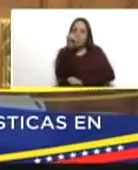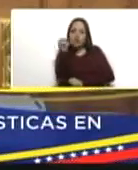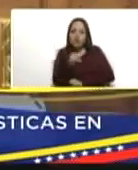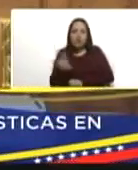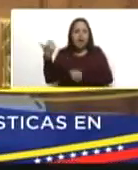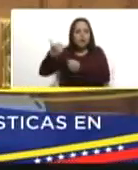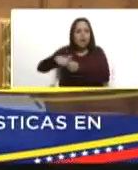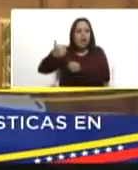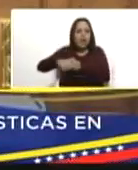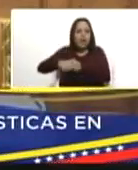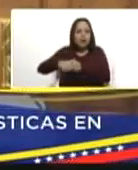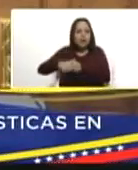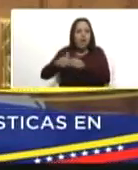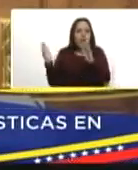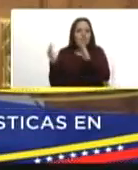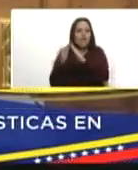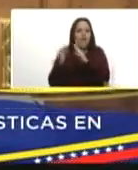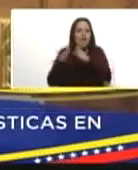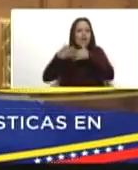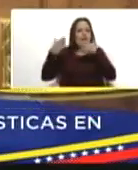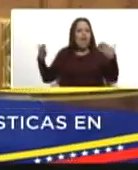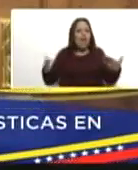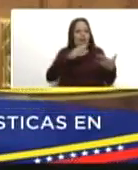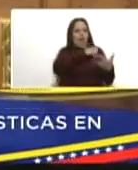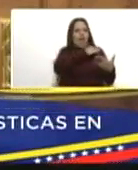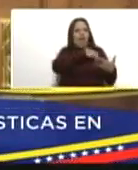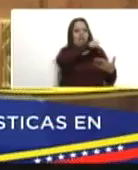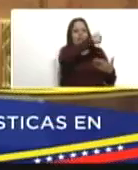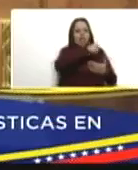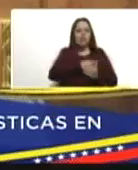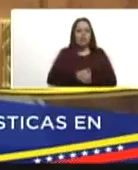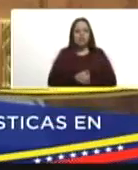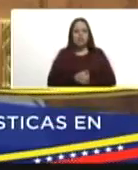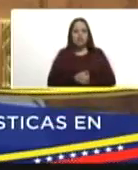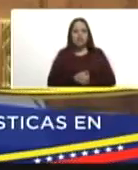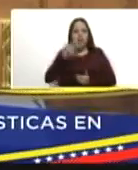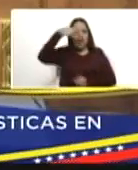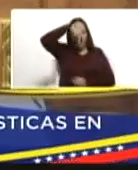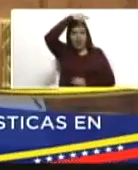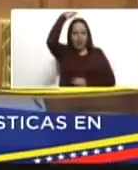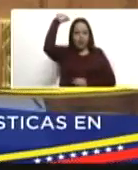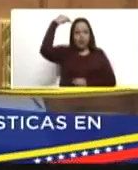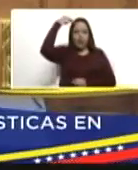Maracaibo a la casa del Gran general en jefe Rafael